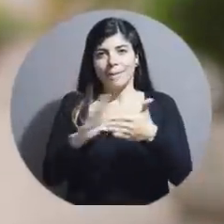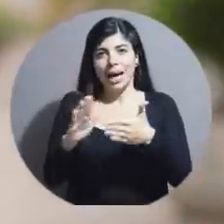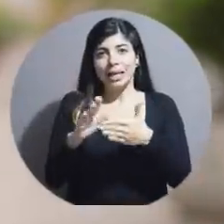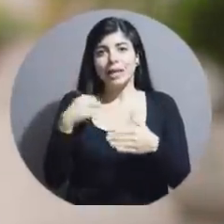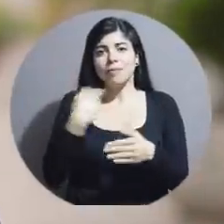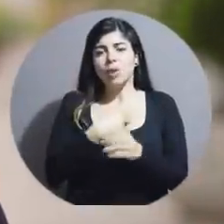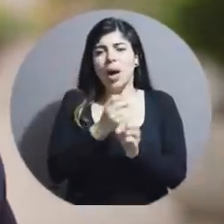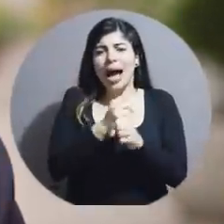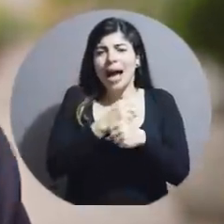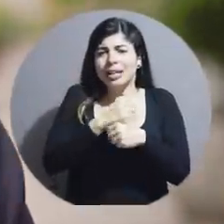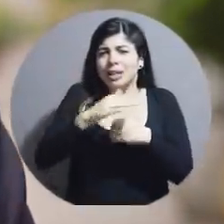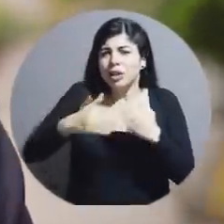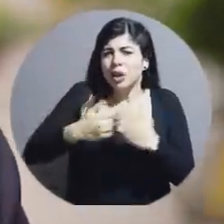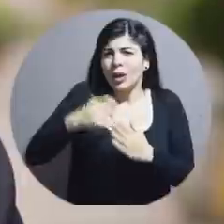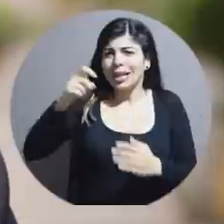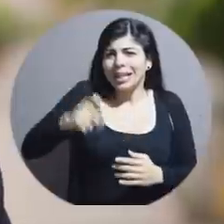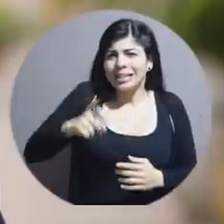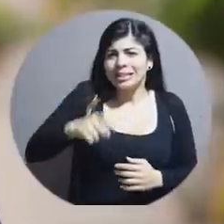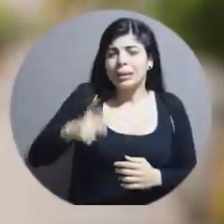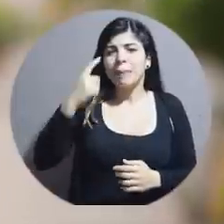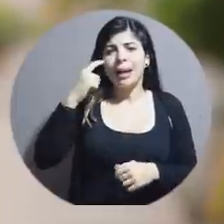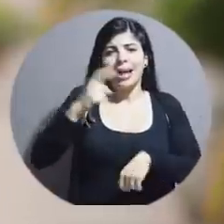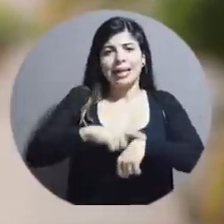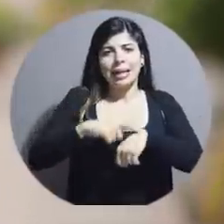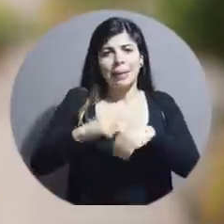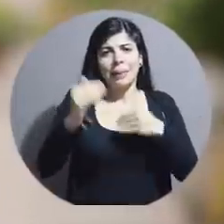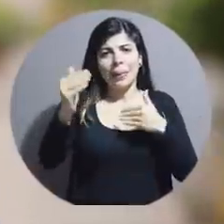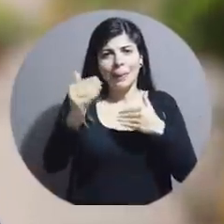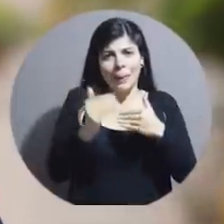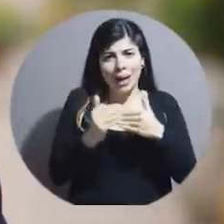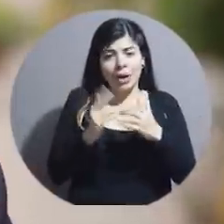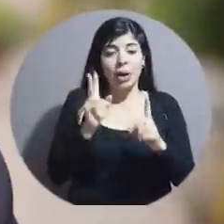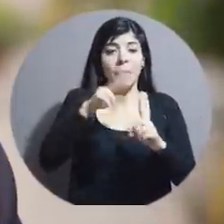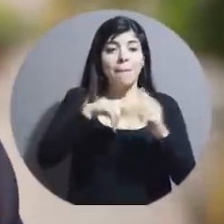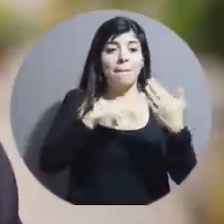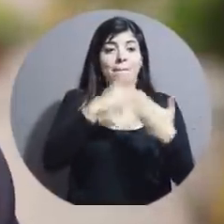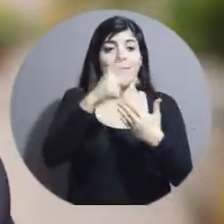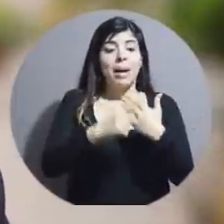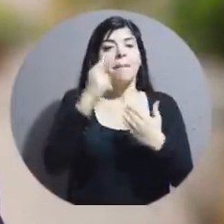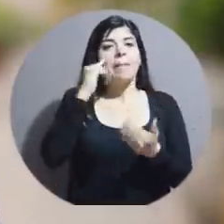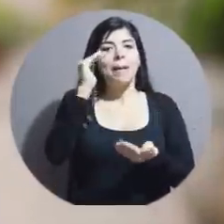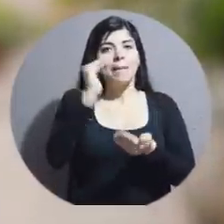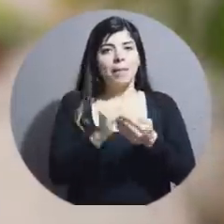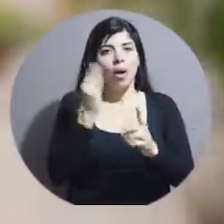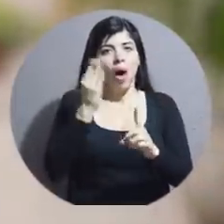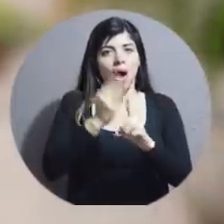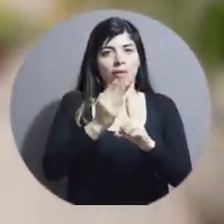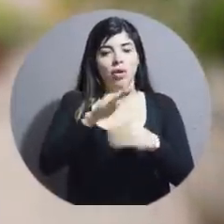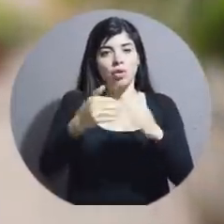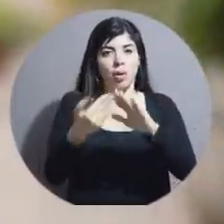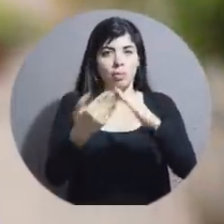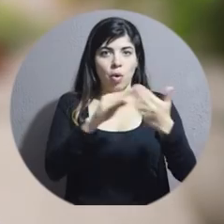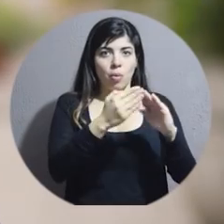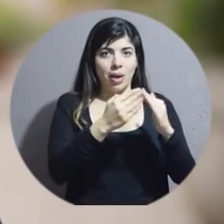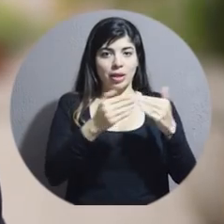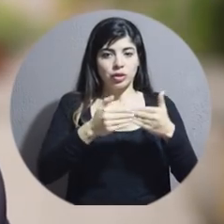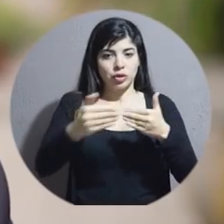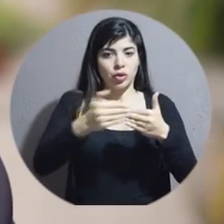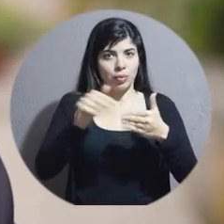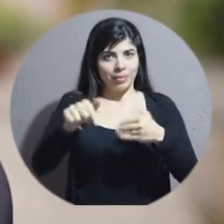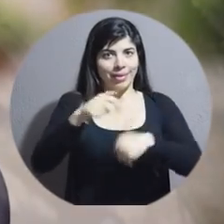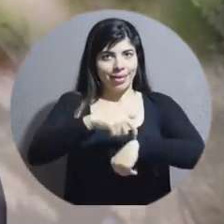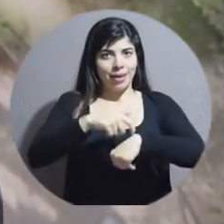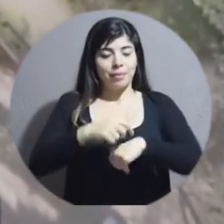traer y hacemos todo lo necesario para acortar los plazos e implementar un plan para mitigar las molestias que la población pueda tener en este